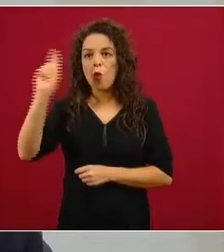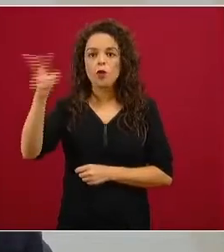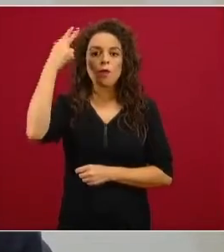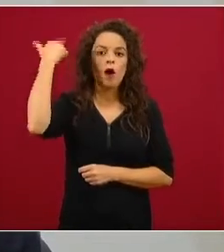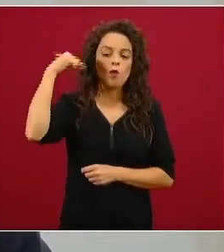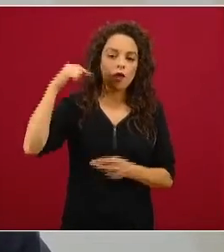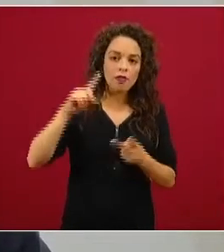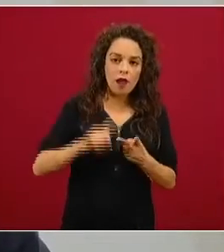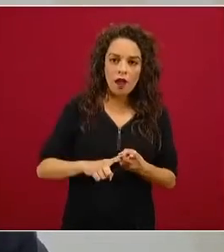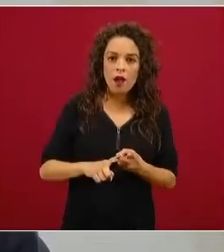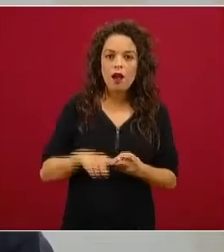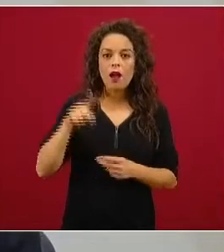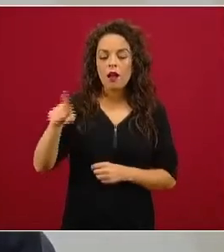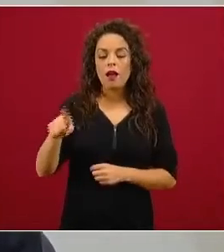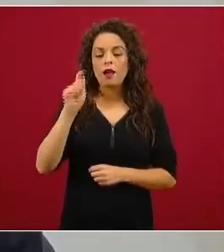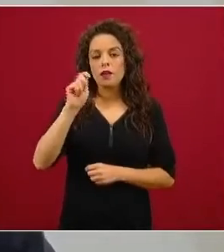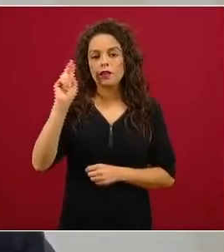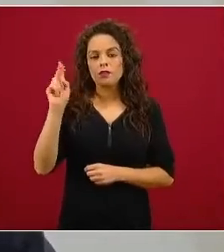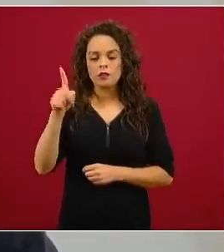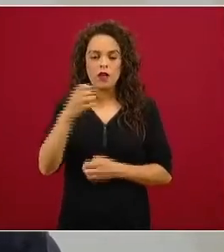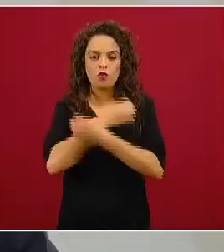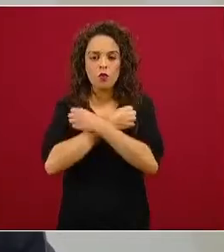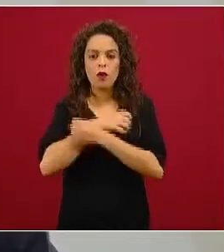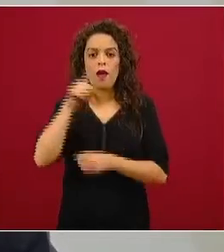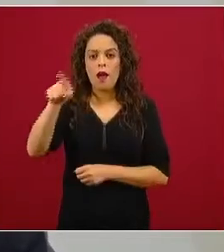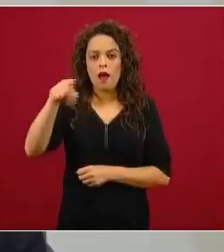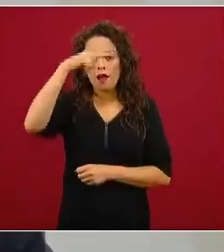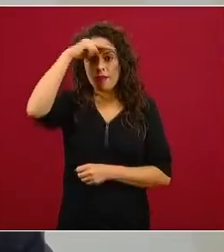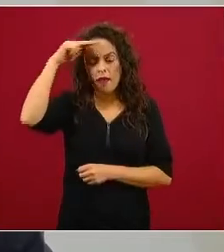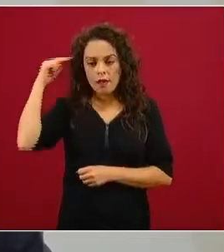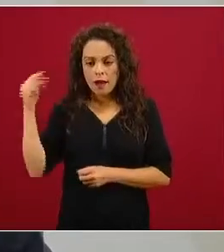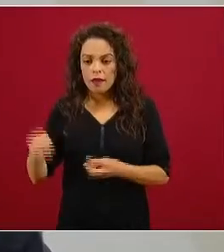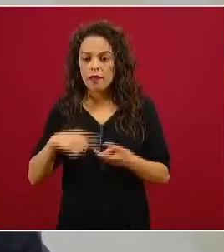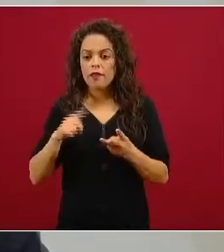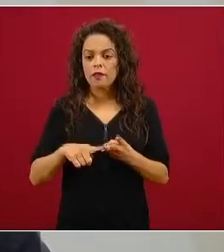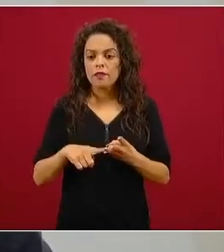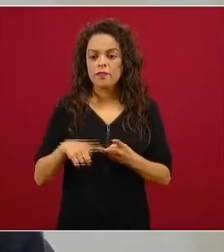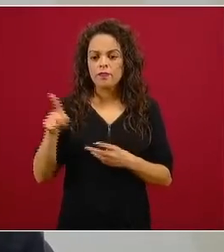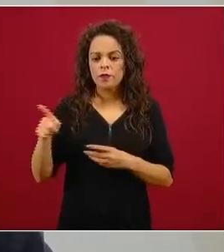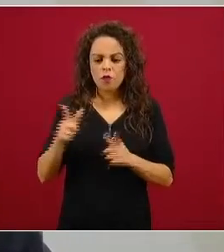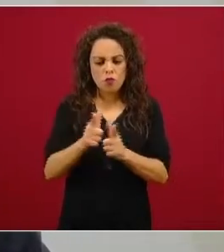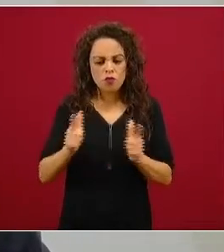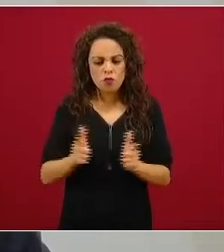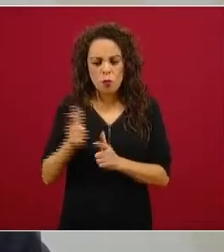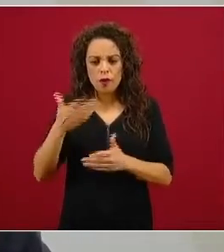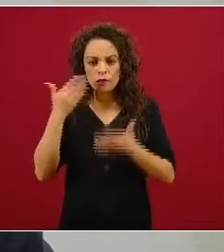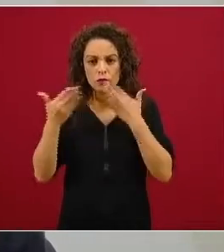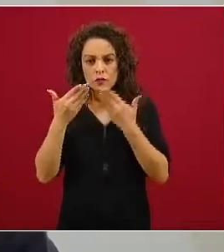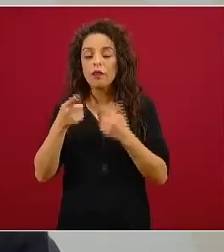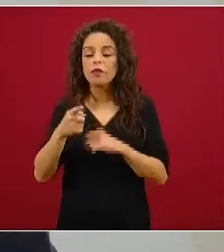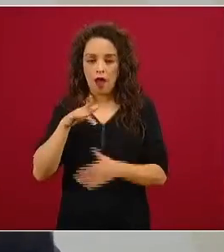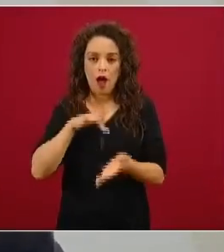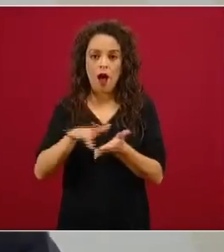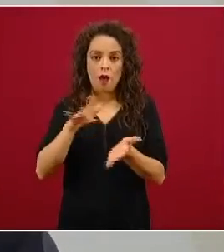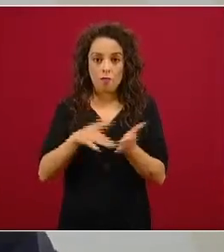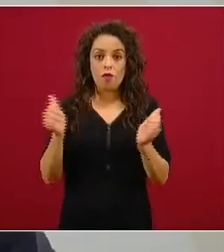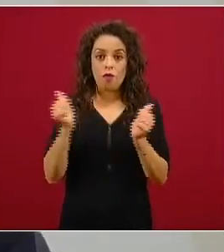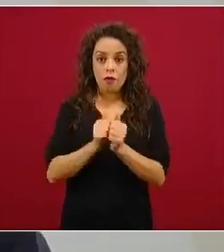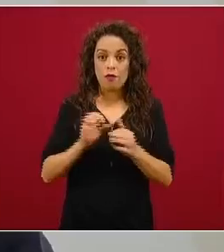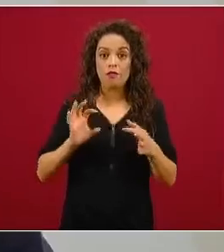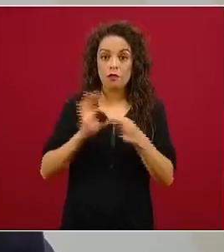Palabras de Clio, ISA Corporativo, que es la empresa, que cuida de la publicidad